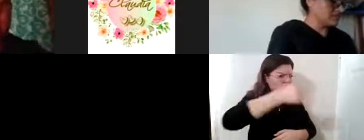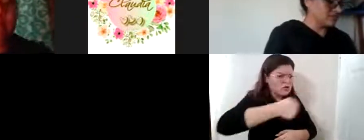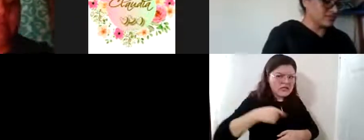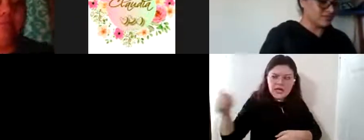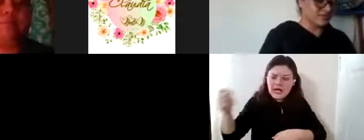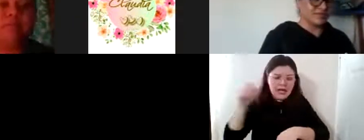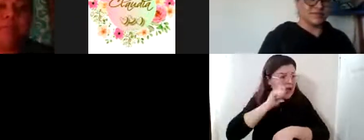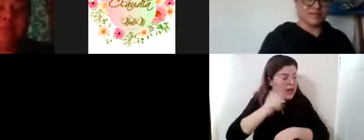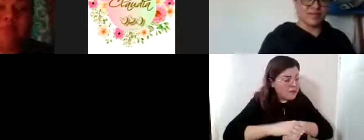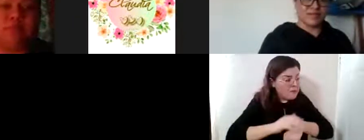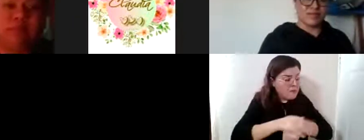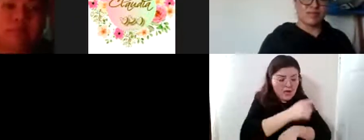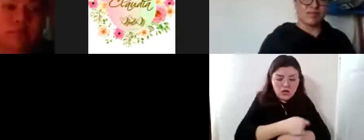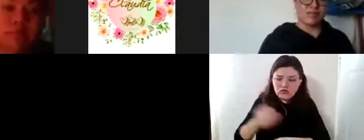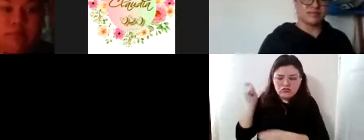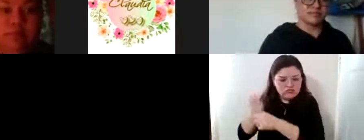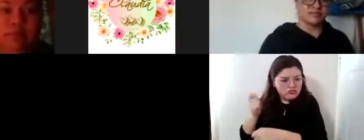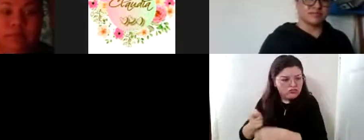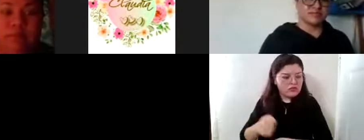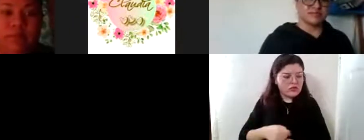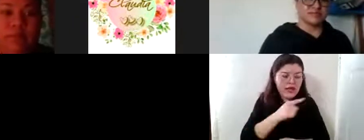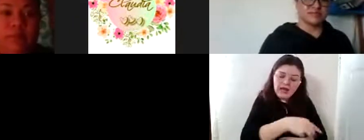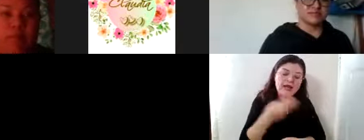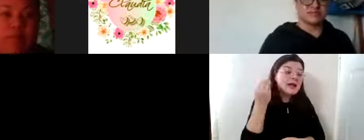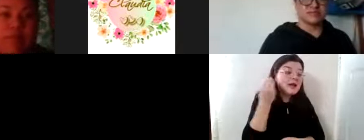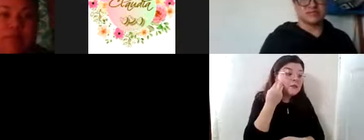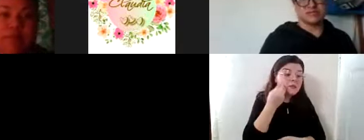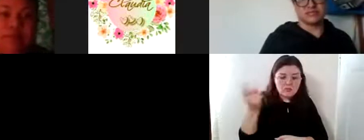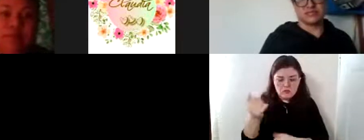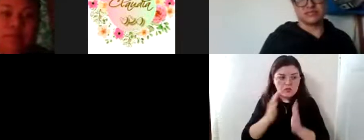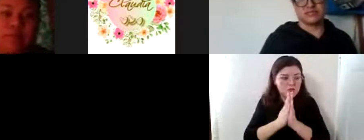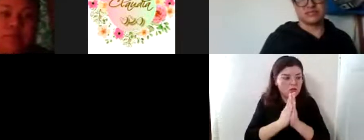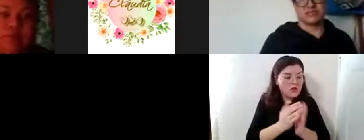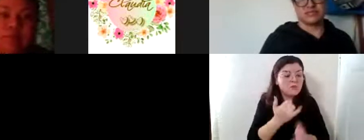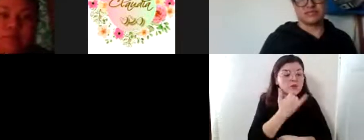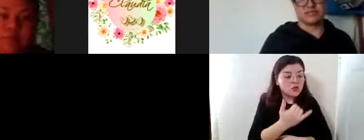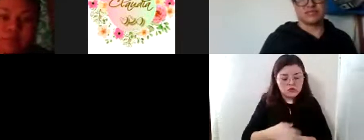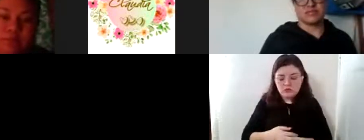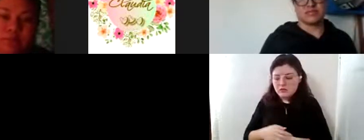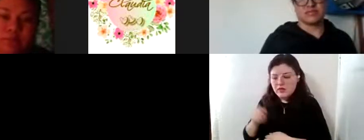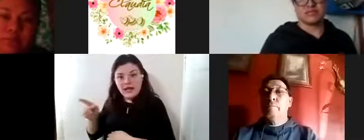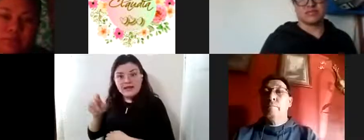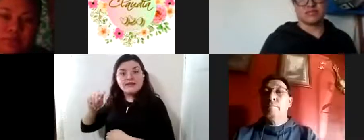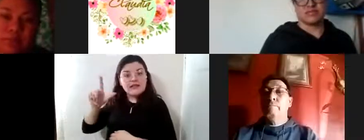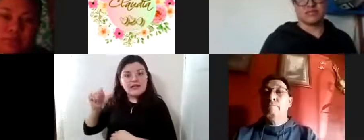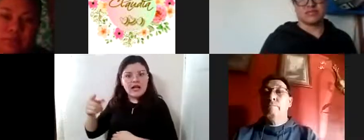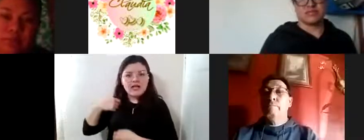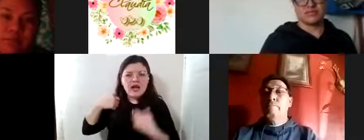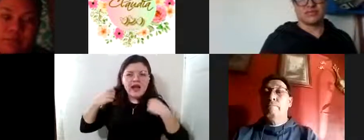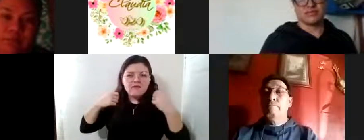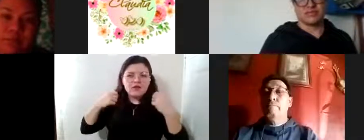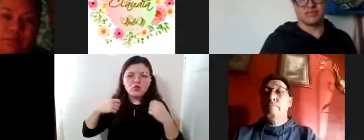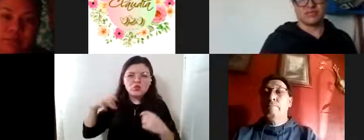amiga. Ándale, dale un beso y pídele perdón a Estela. A Estela le gusta su pelo oscuro